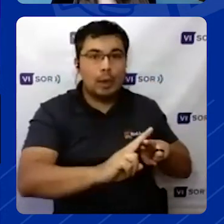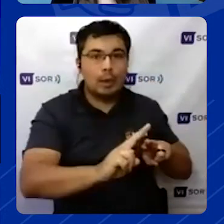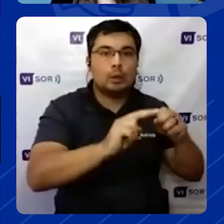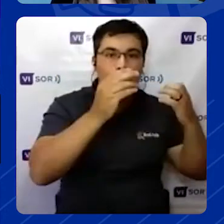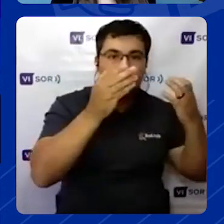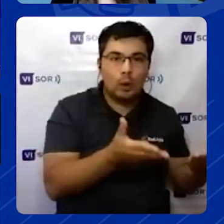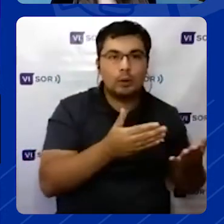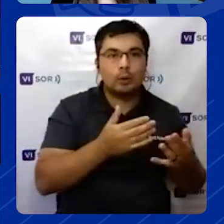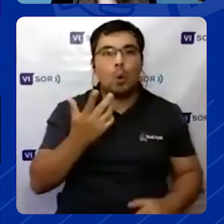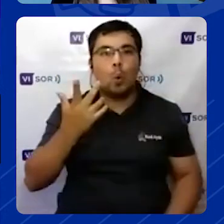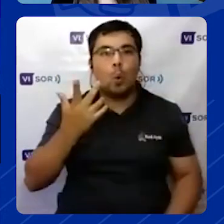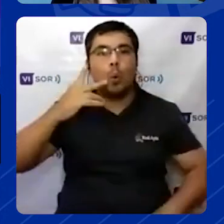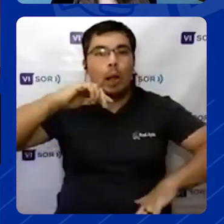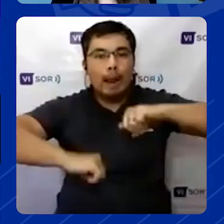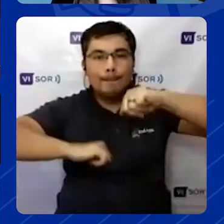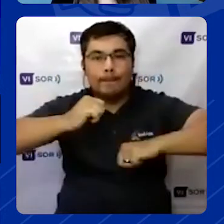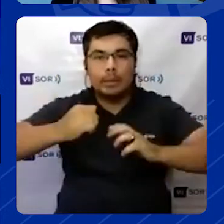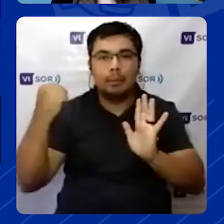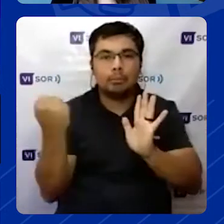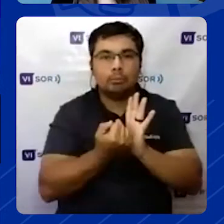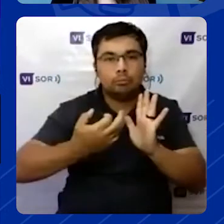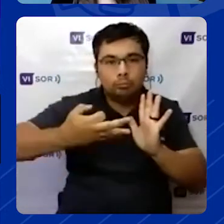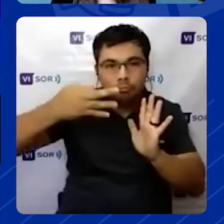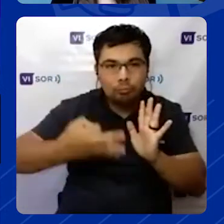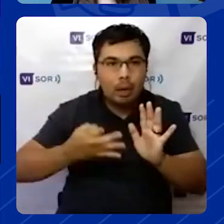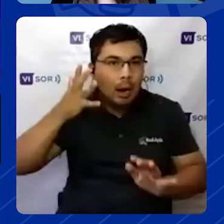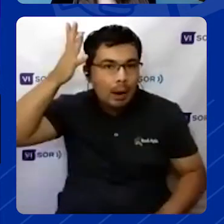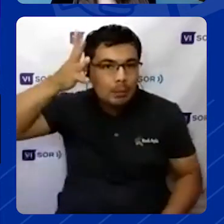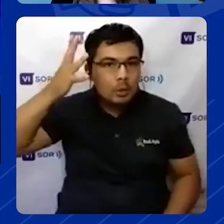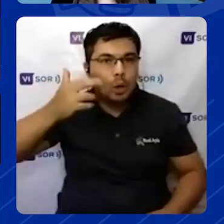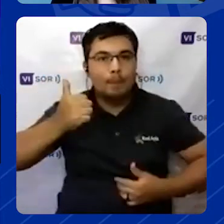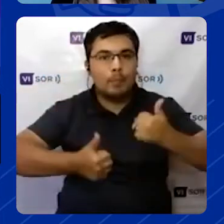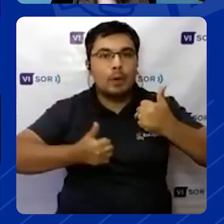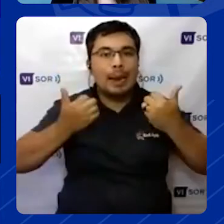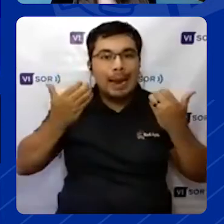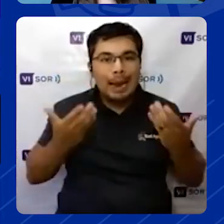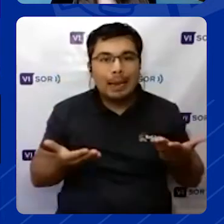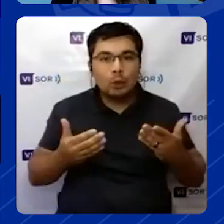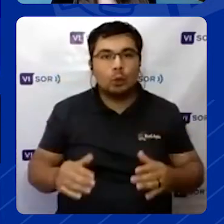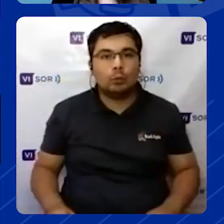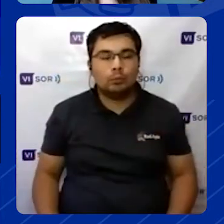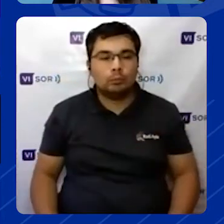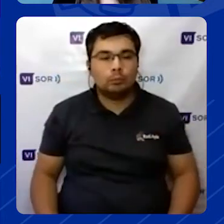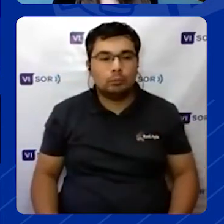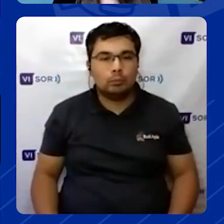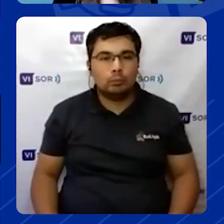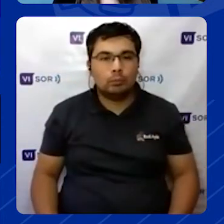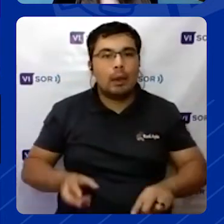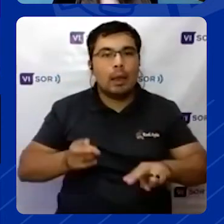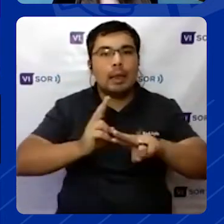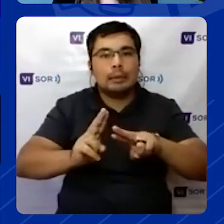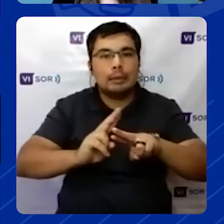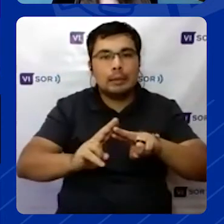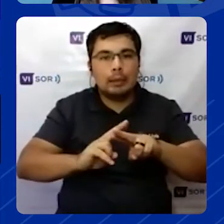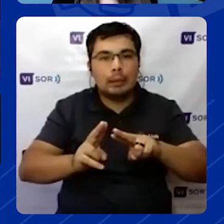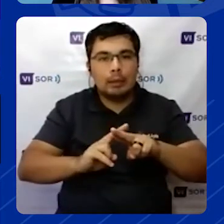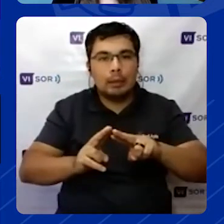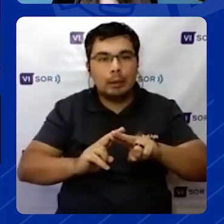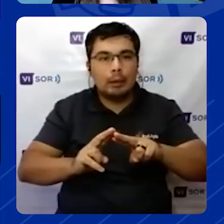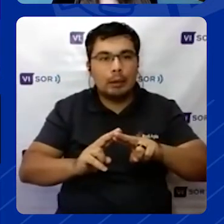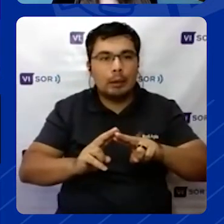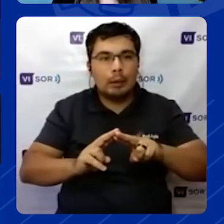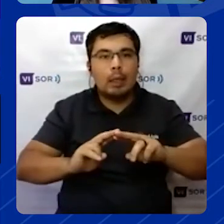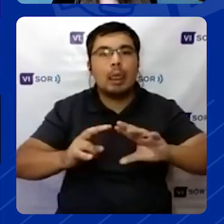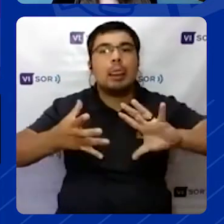de capacitaciones profesionales y entonces esto se está llevando del modo que nosotros reconocemos que está certificado